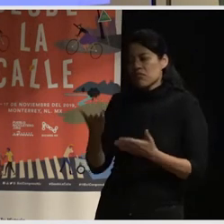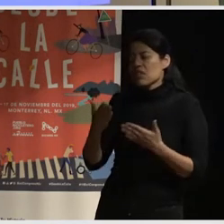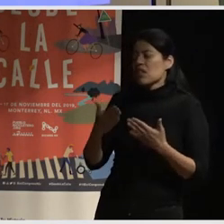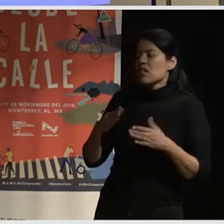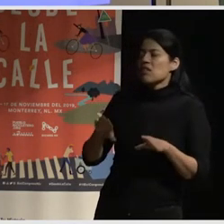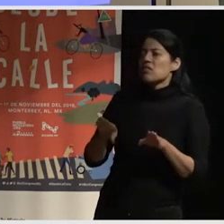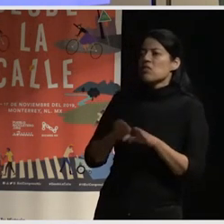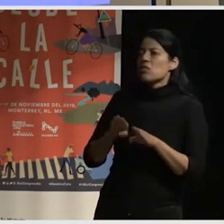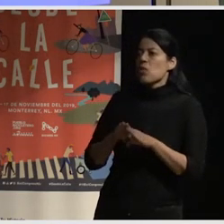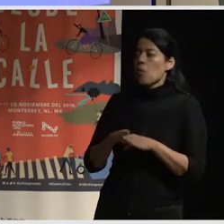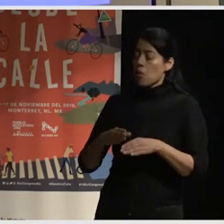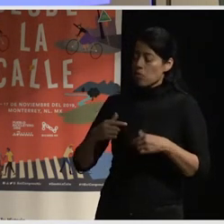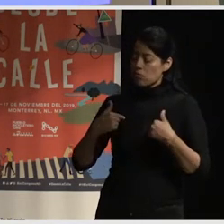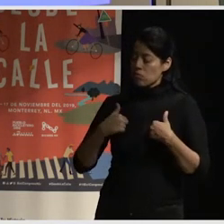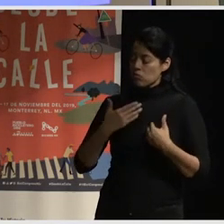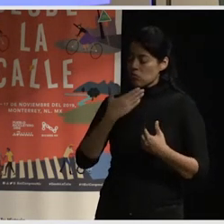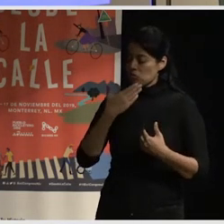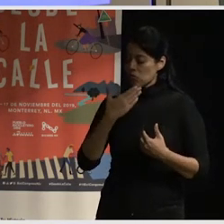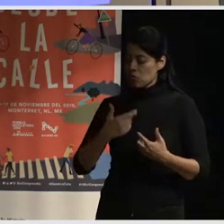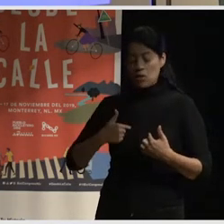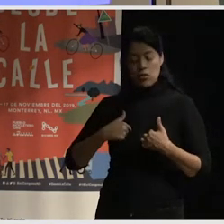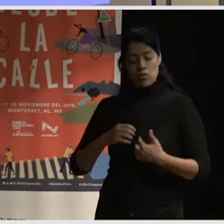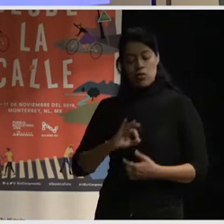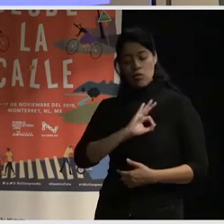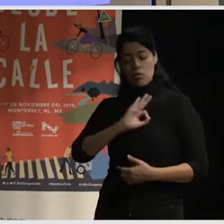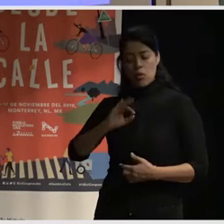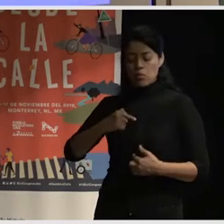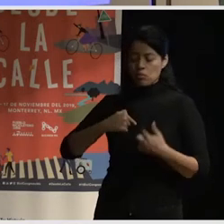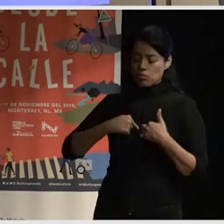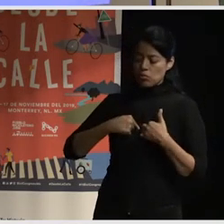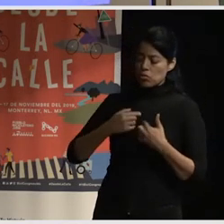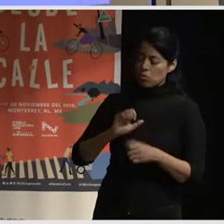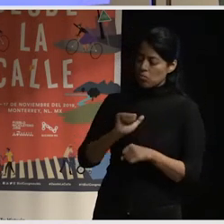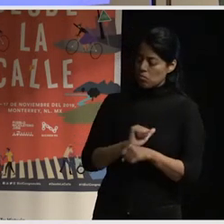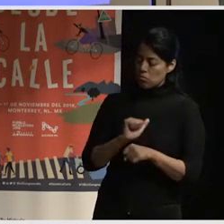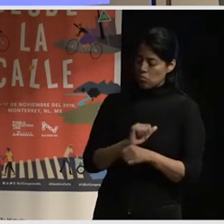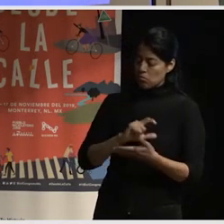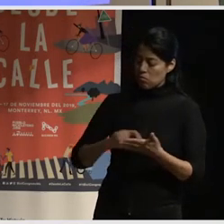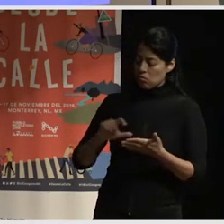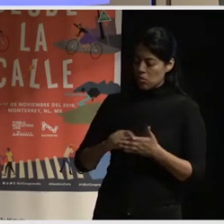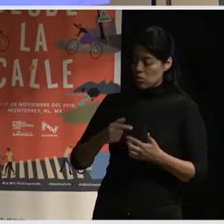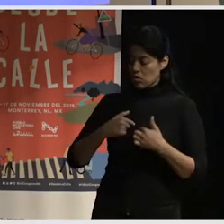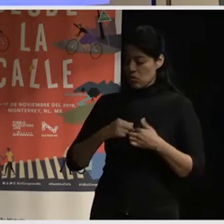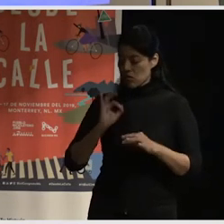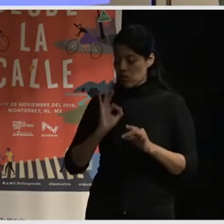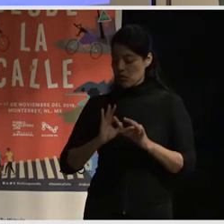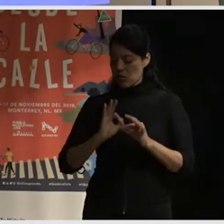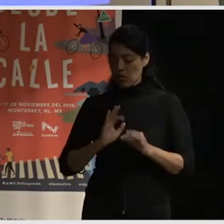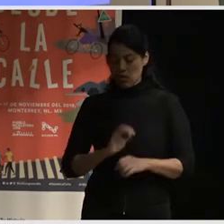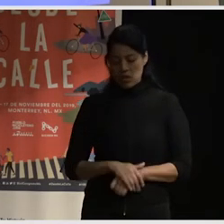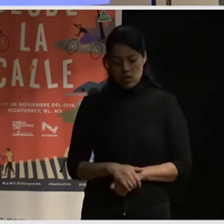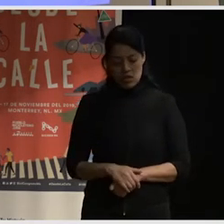como un símbolo de estatus de que ya logré dar mi primer paso en la madurez económica o qué sé yo